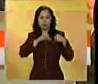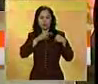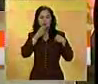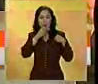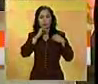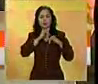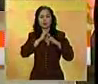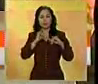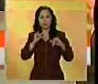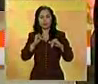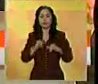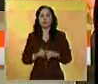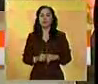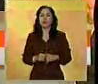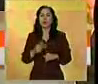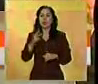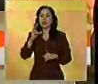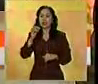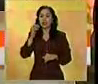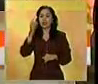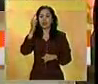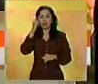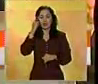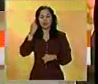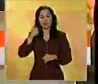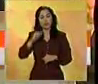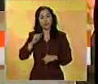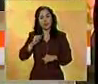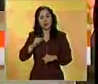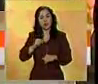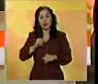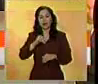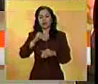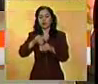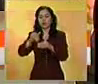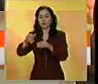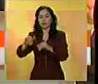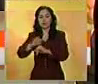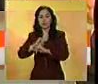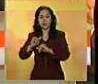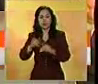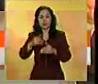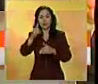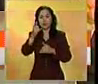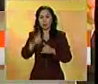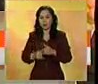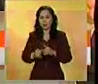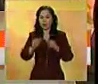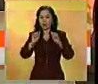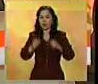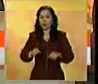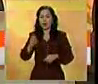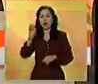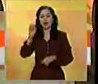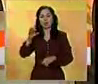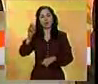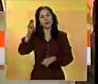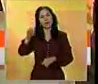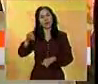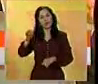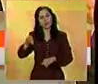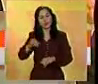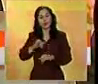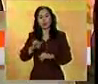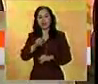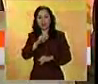por cuanto tienen 30 días para sacar a referéndum, una vez que el proyecto haya sido aprobado por la Asamblea Nacional,